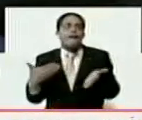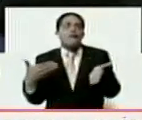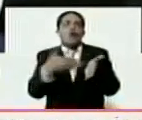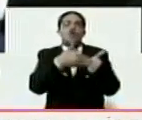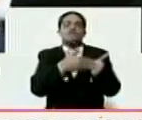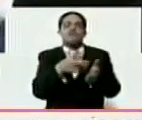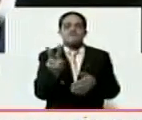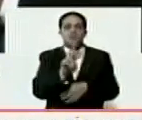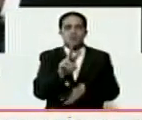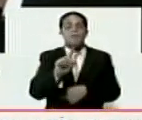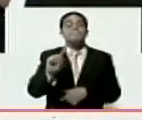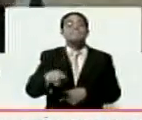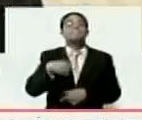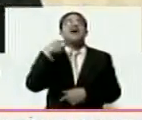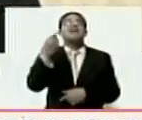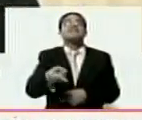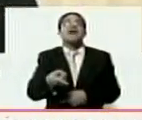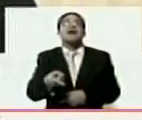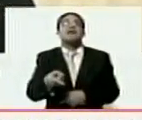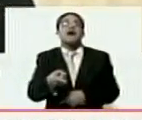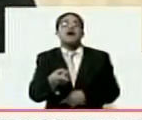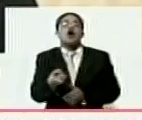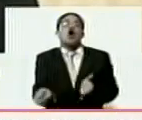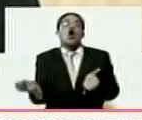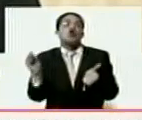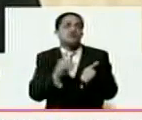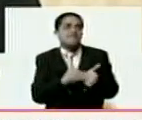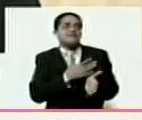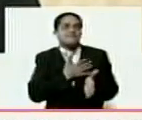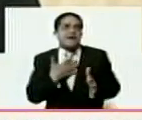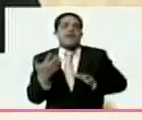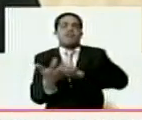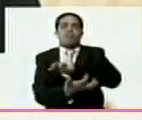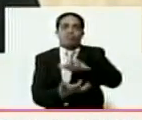Mañana está planteado un escenario de nuevo de conflicto,